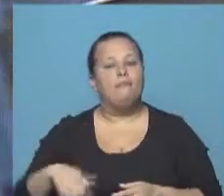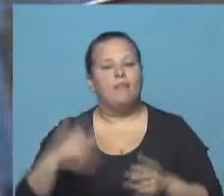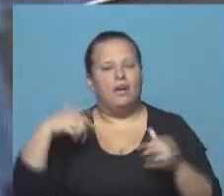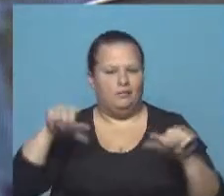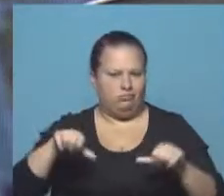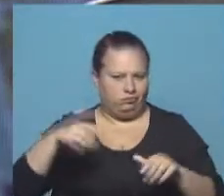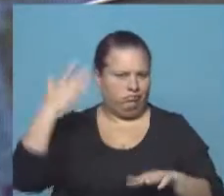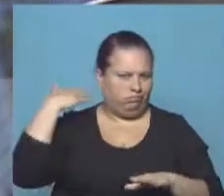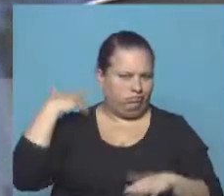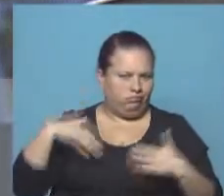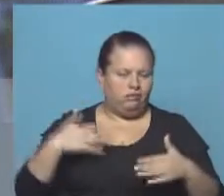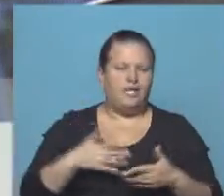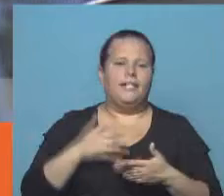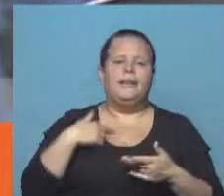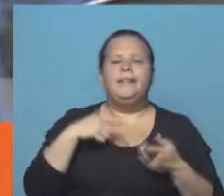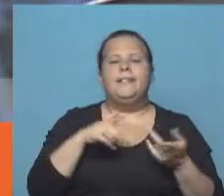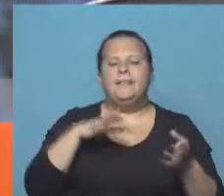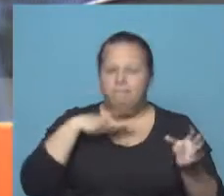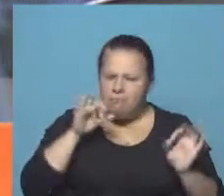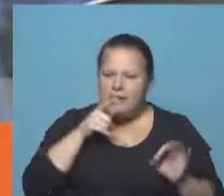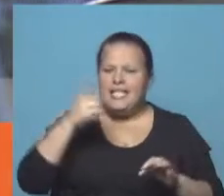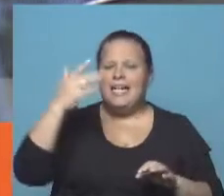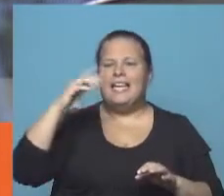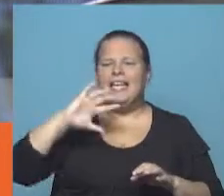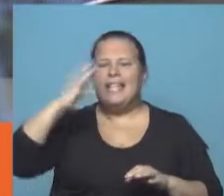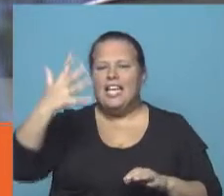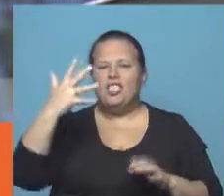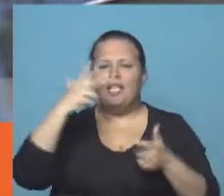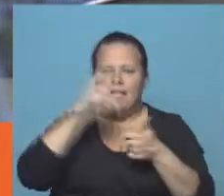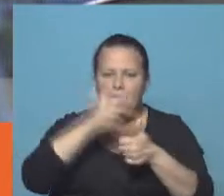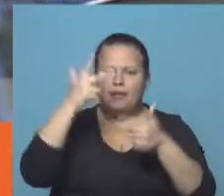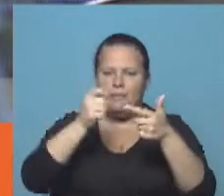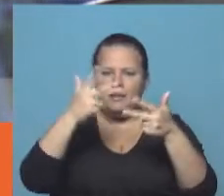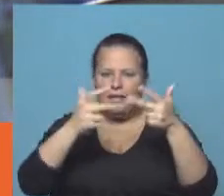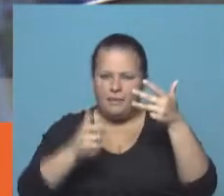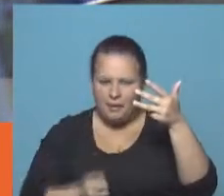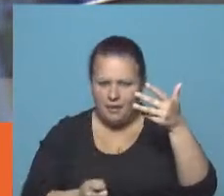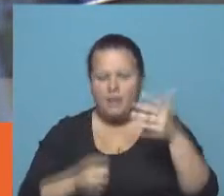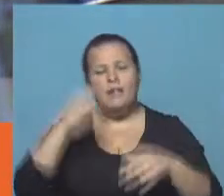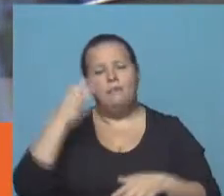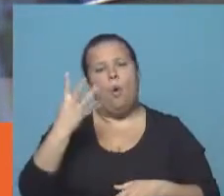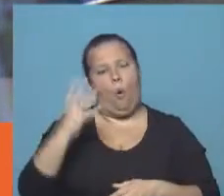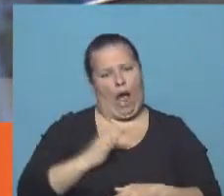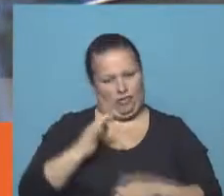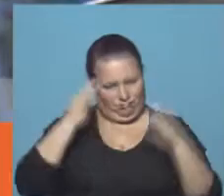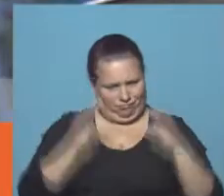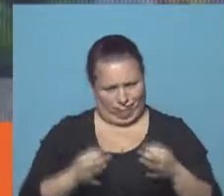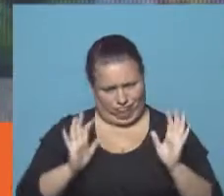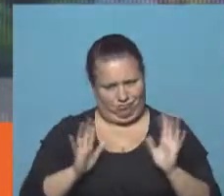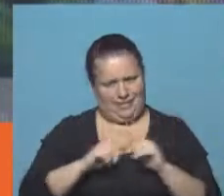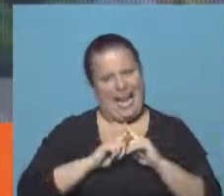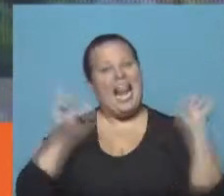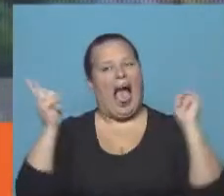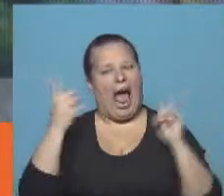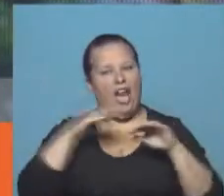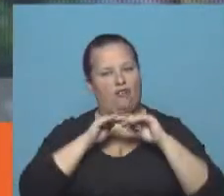mucho tiempo. Si tengo bien entendido, el quinto trimestre. En realidad hace 4 años largos que